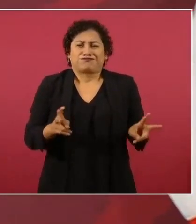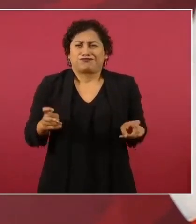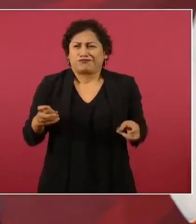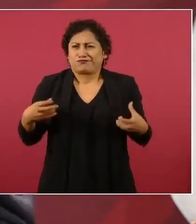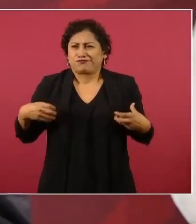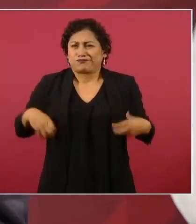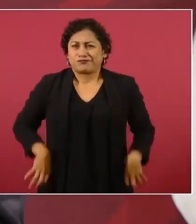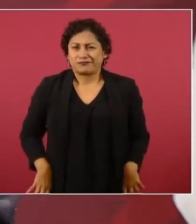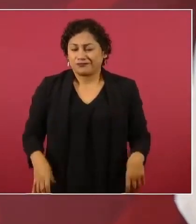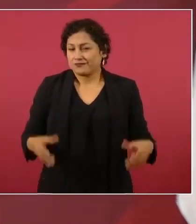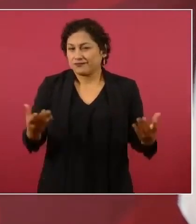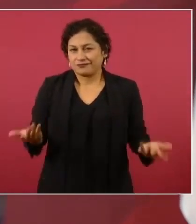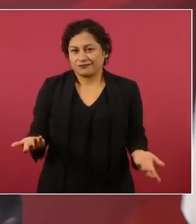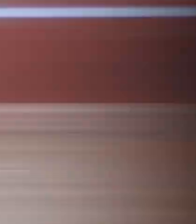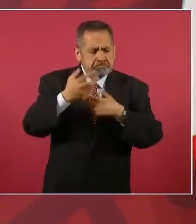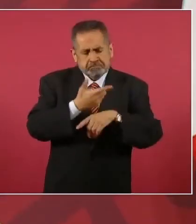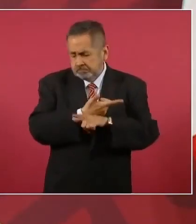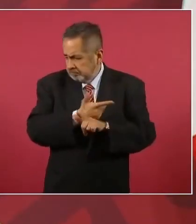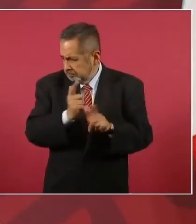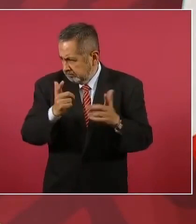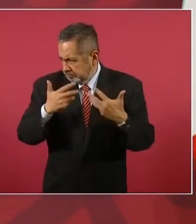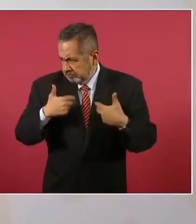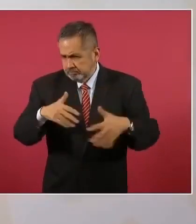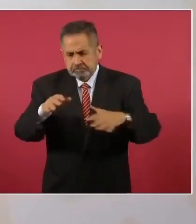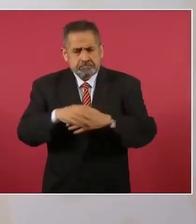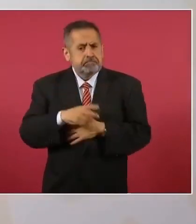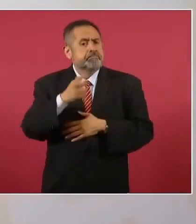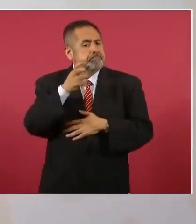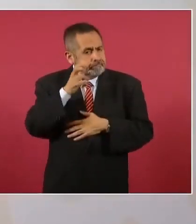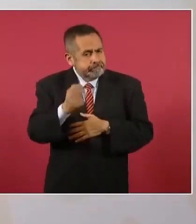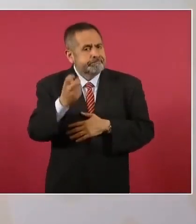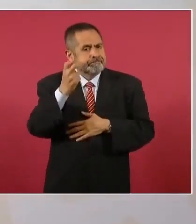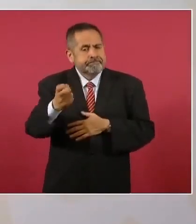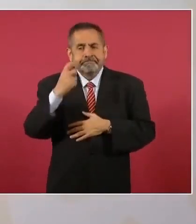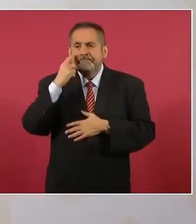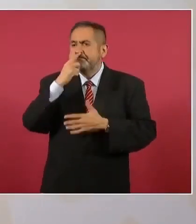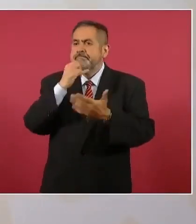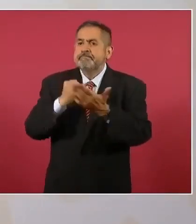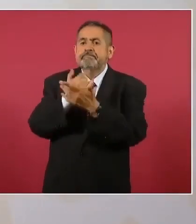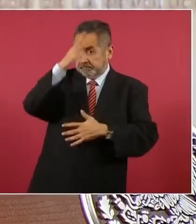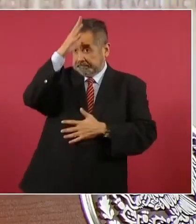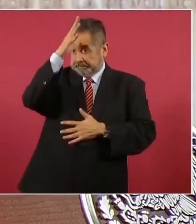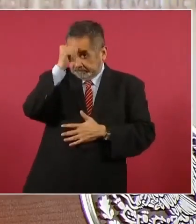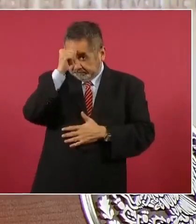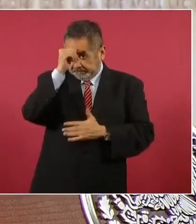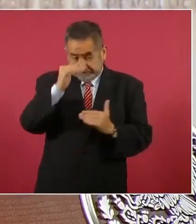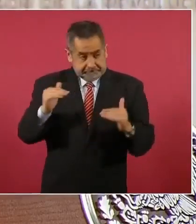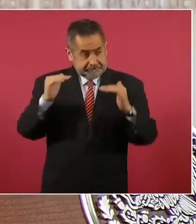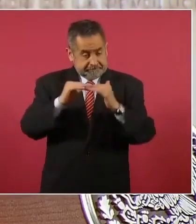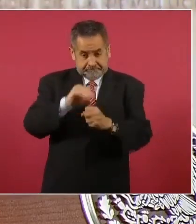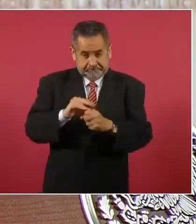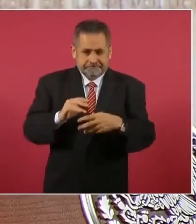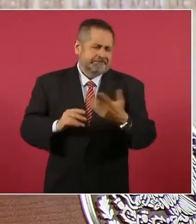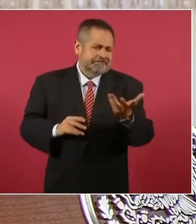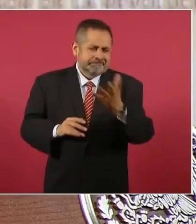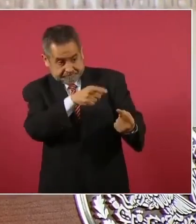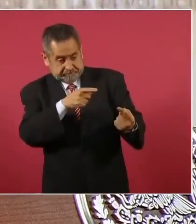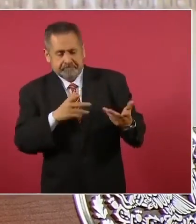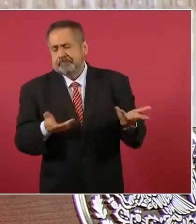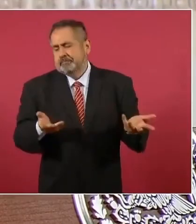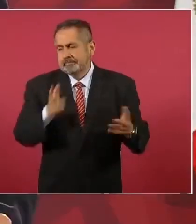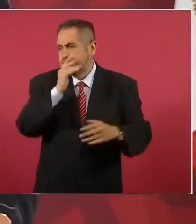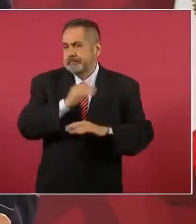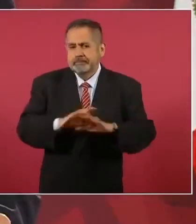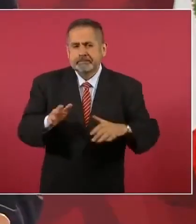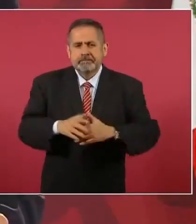clasistas, rateros y deshonestos. Pues así es la democracia, no podemos estar de acuerdo en todo menos con ellos.